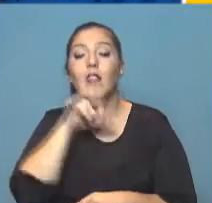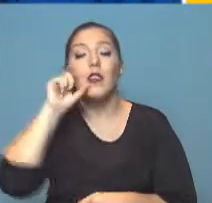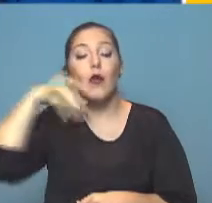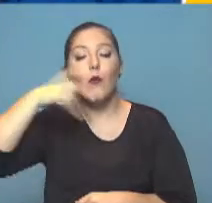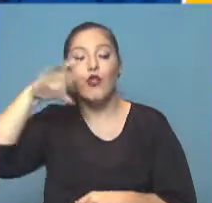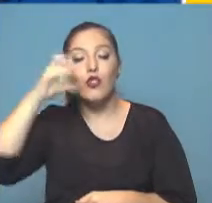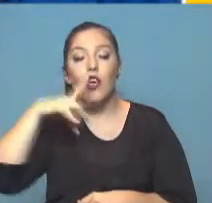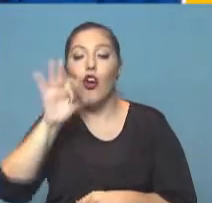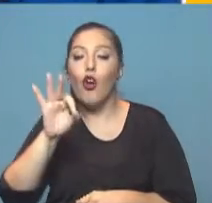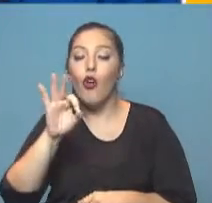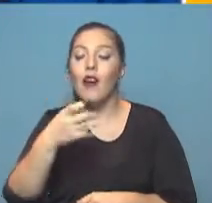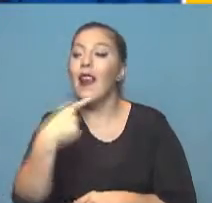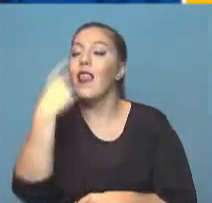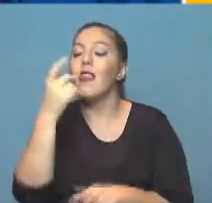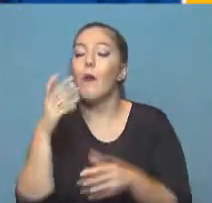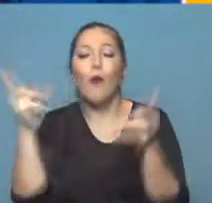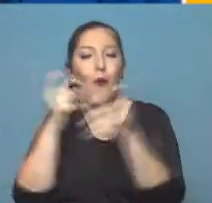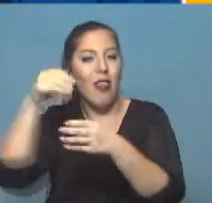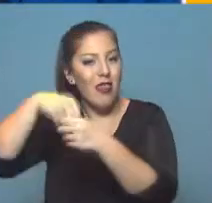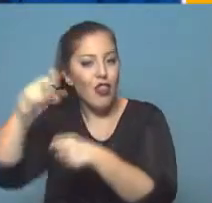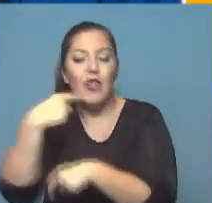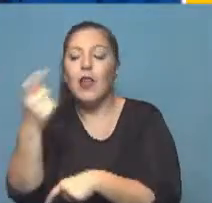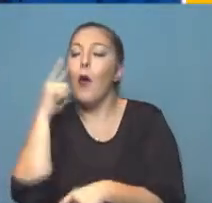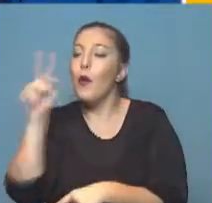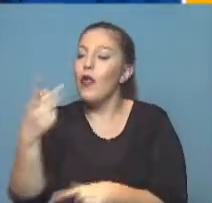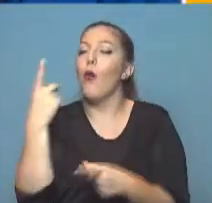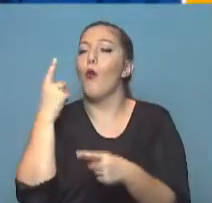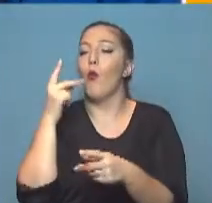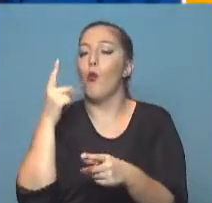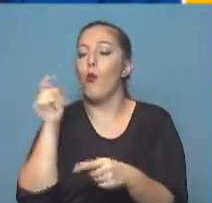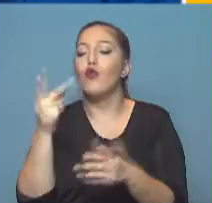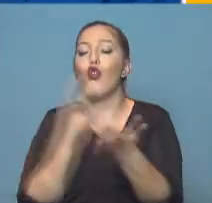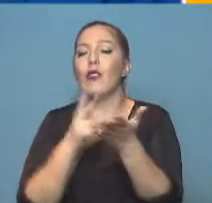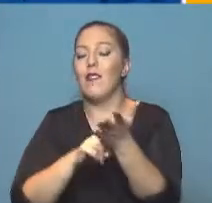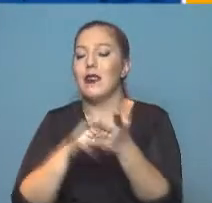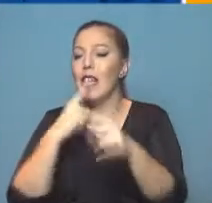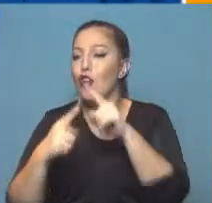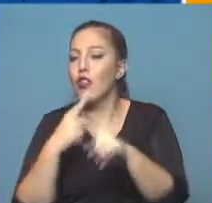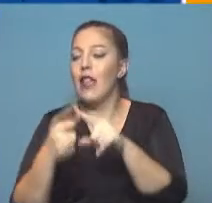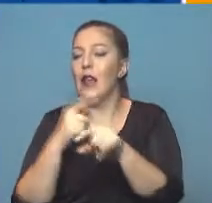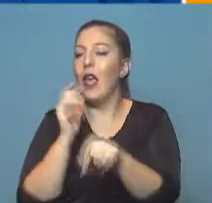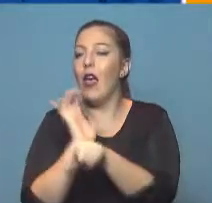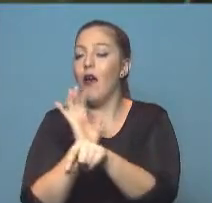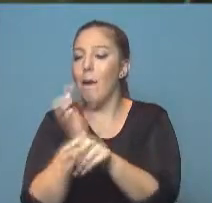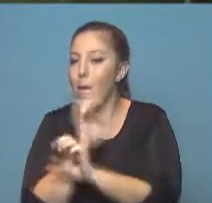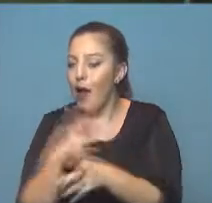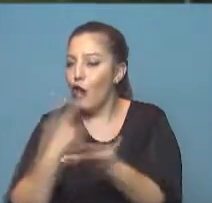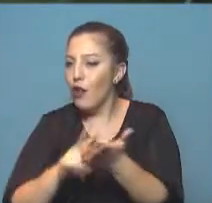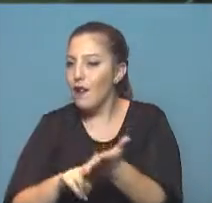dicen, ¿viste que vos negociaste? ¿Viste que el establecimiento otra vez te tomó el pelo? Entonces aquí tenemos unos actores que